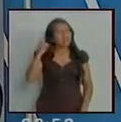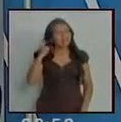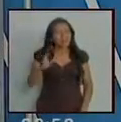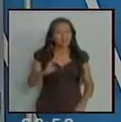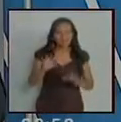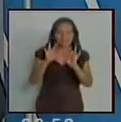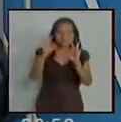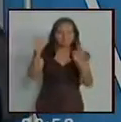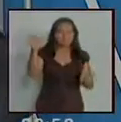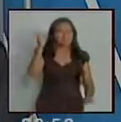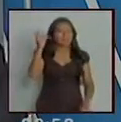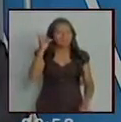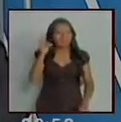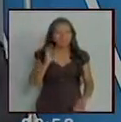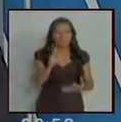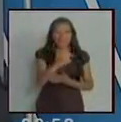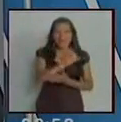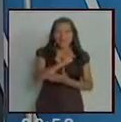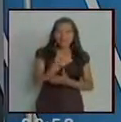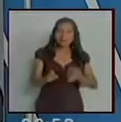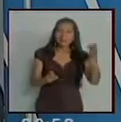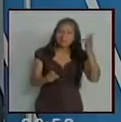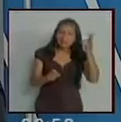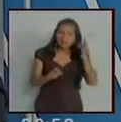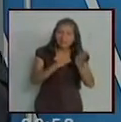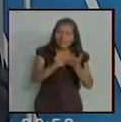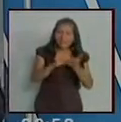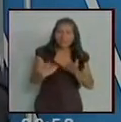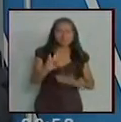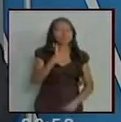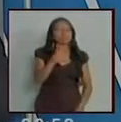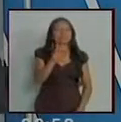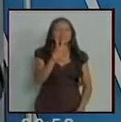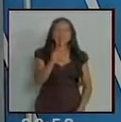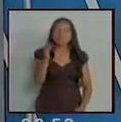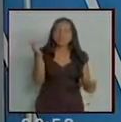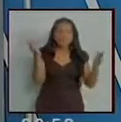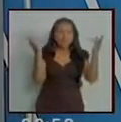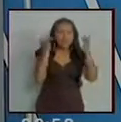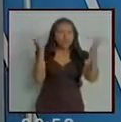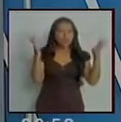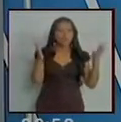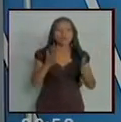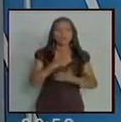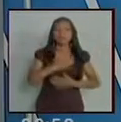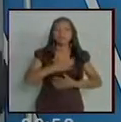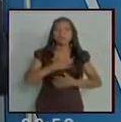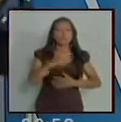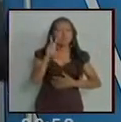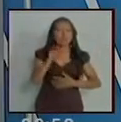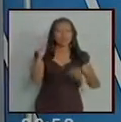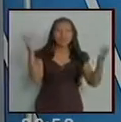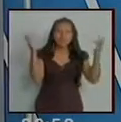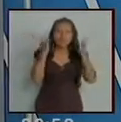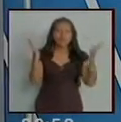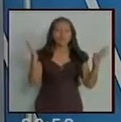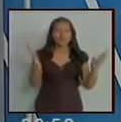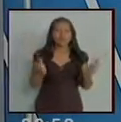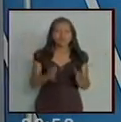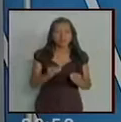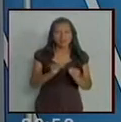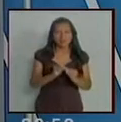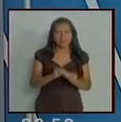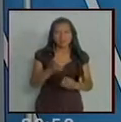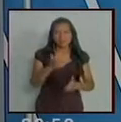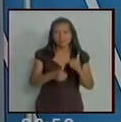meta cotonetes, no se mete el lapicero, ¿no es cierto? Alguna gente que de ociosa no sabe... Bueno, qué cosa hacer con